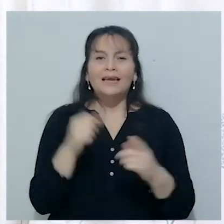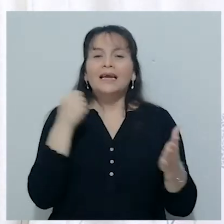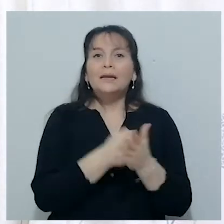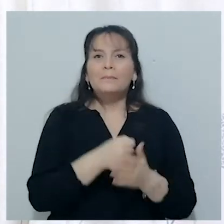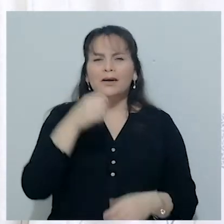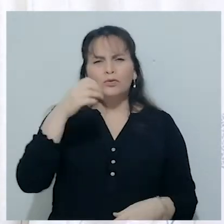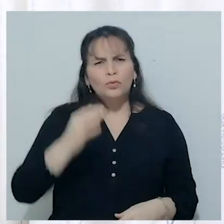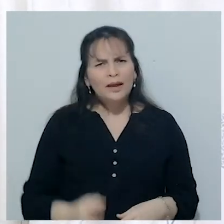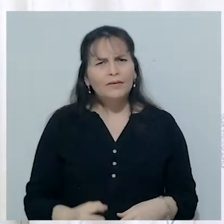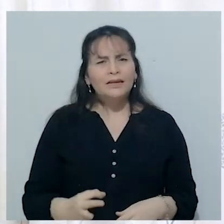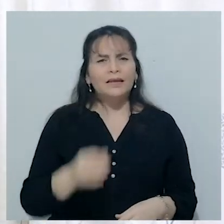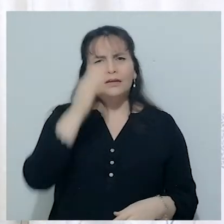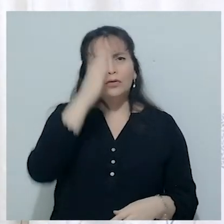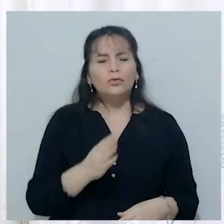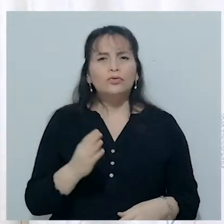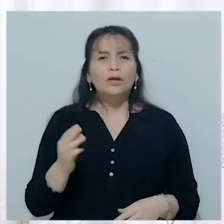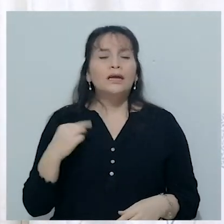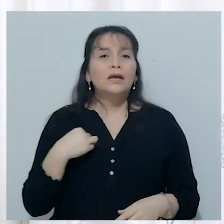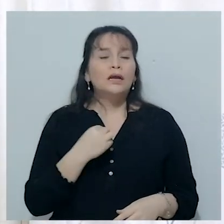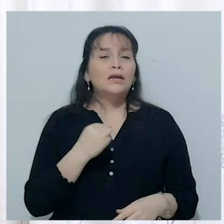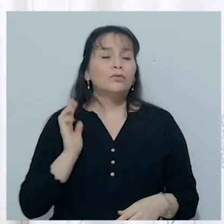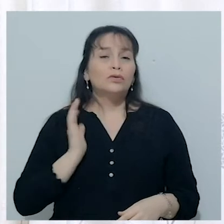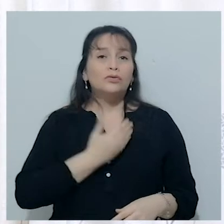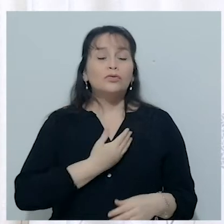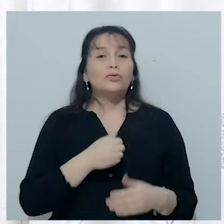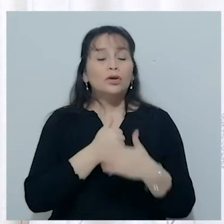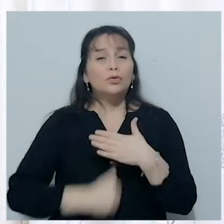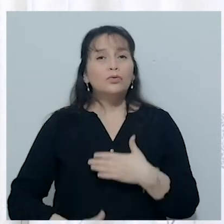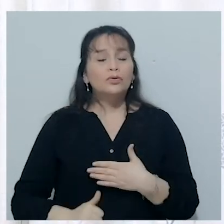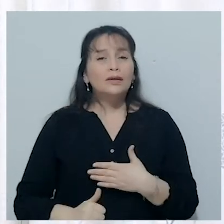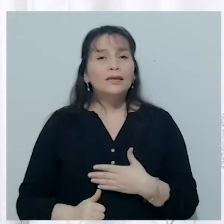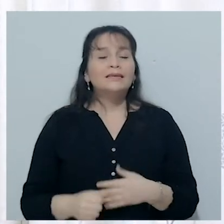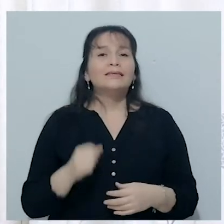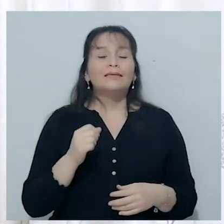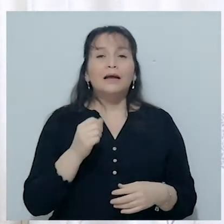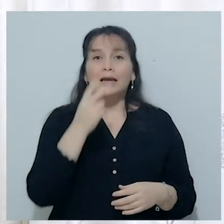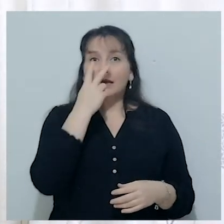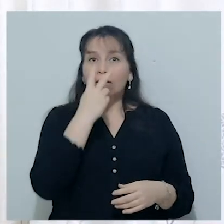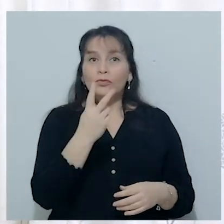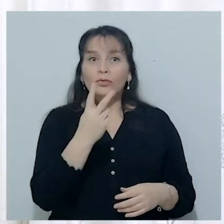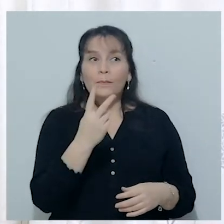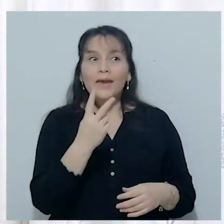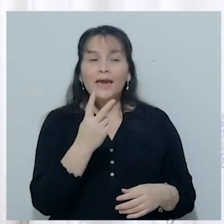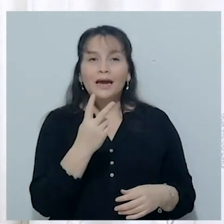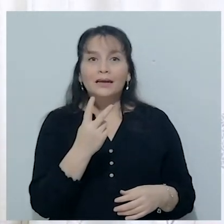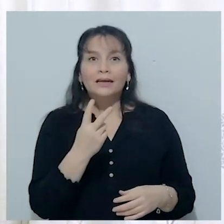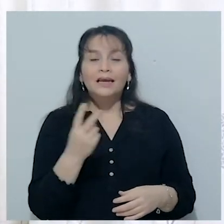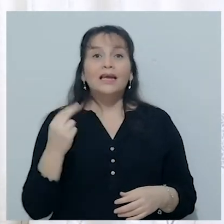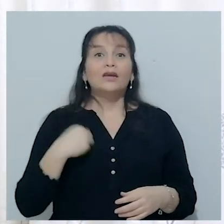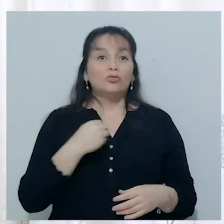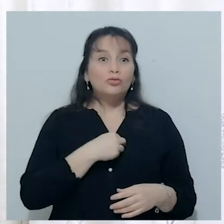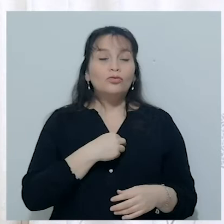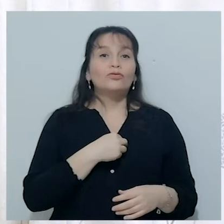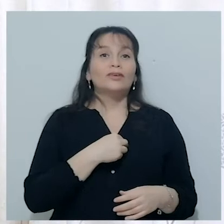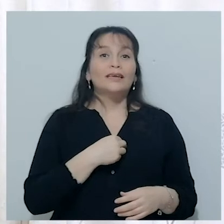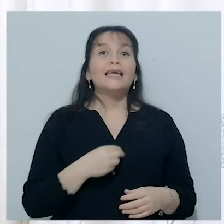palabras. El impacto de la verdad de Dios en nuestros hijos se dará en la medida que nuestros